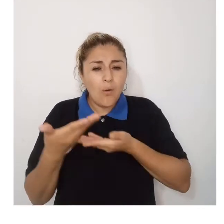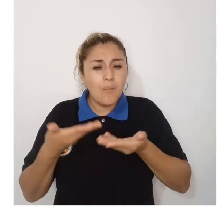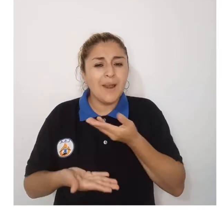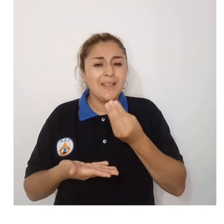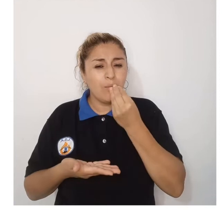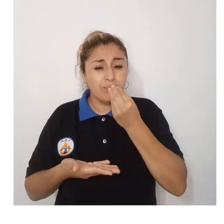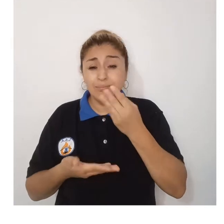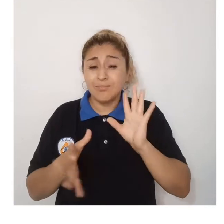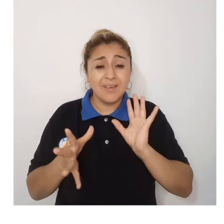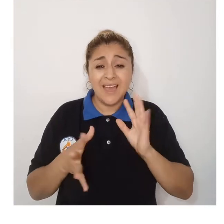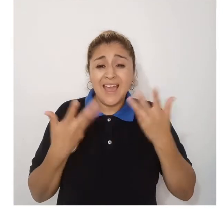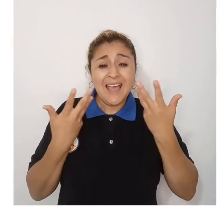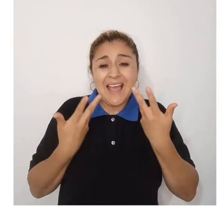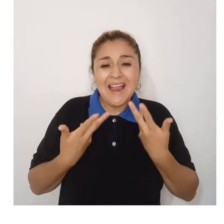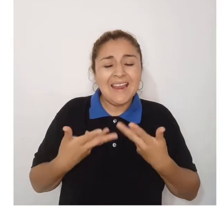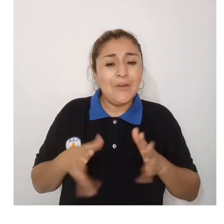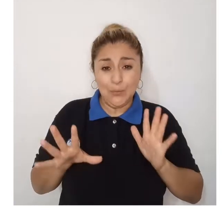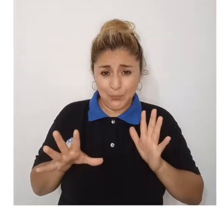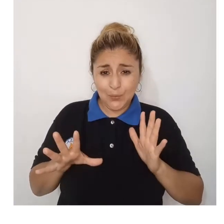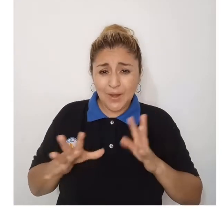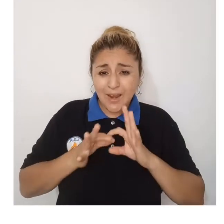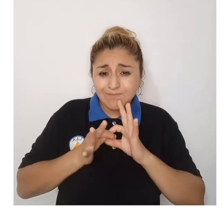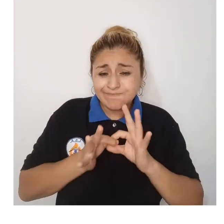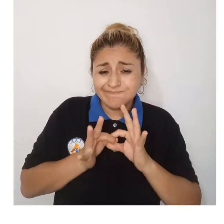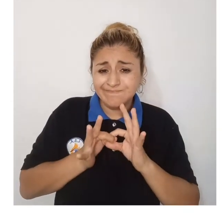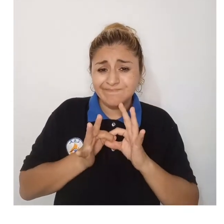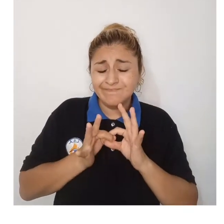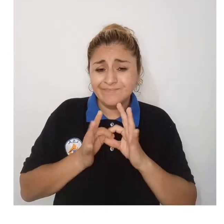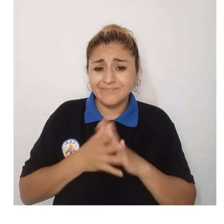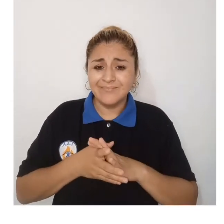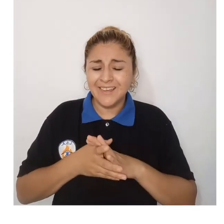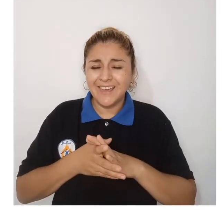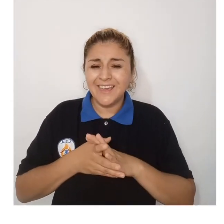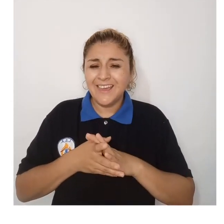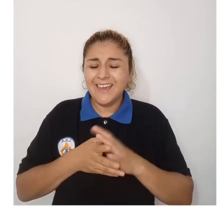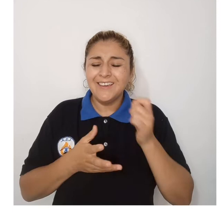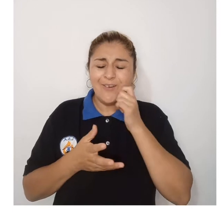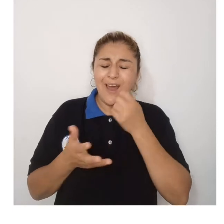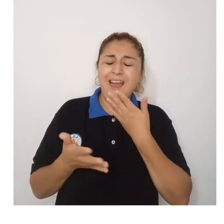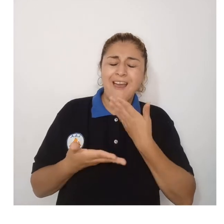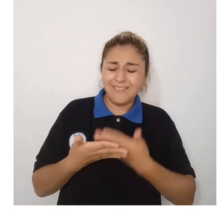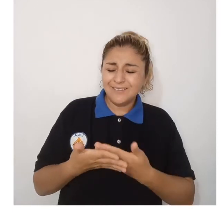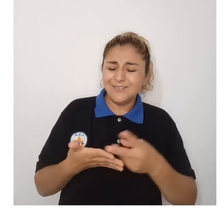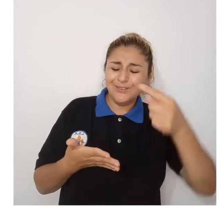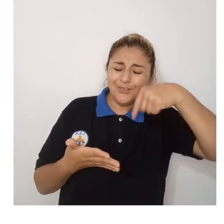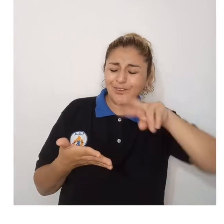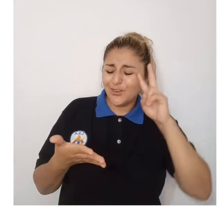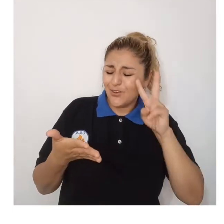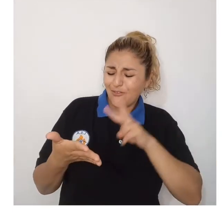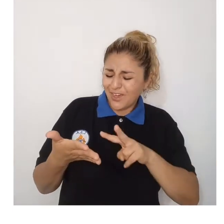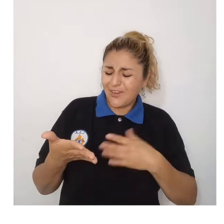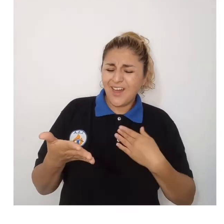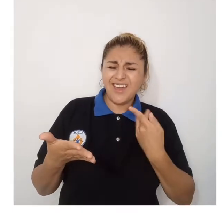qué hermoso ver la iglesia comprometida no en las casas en la oración